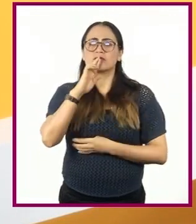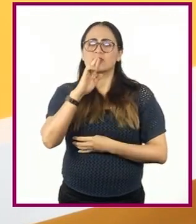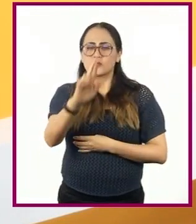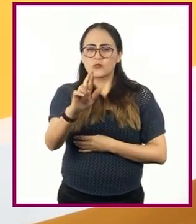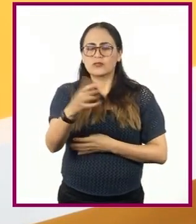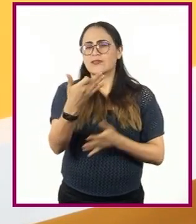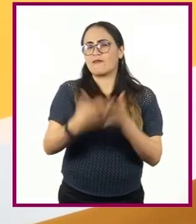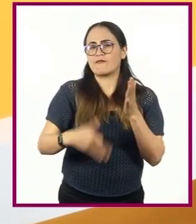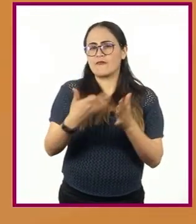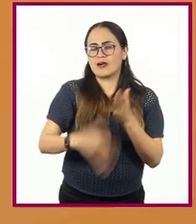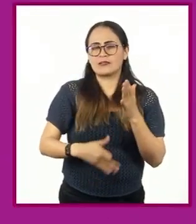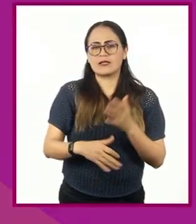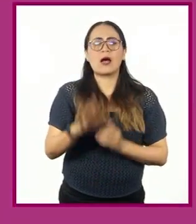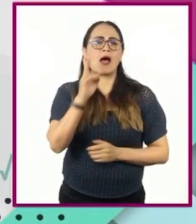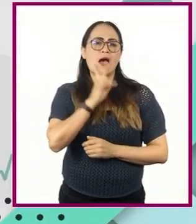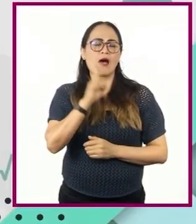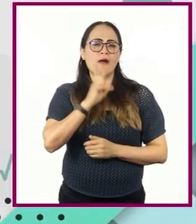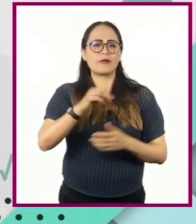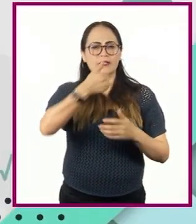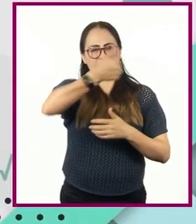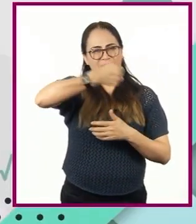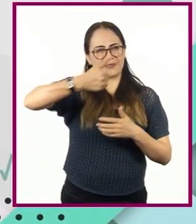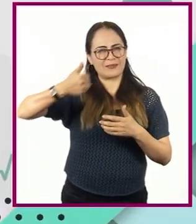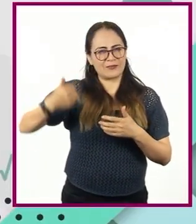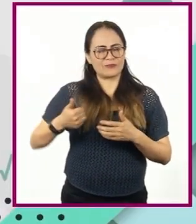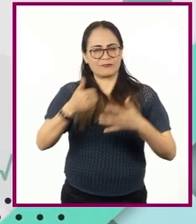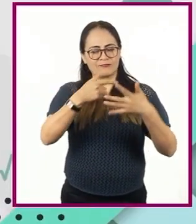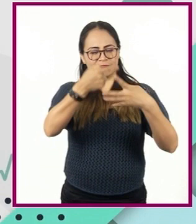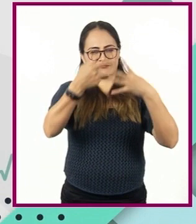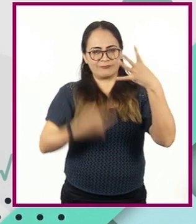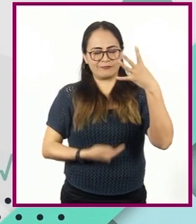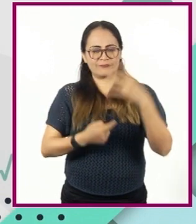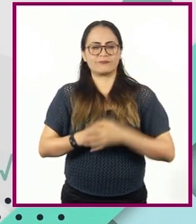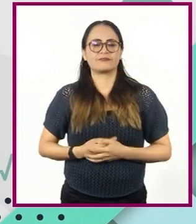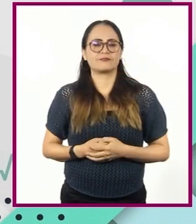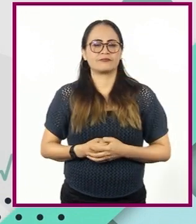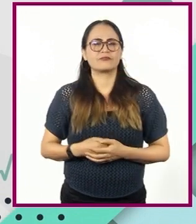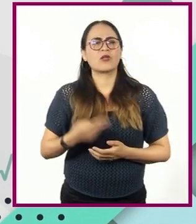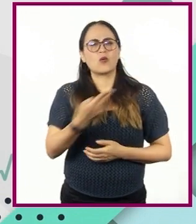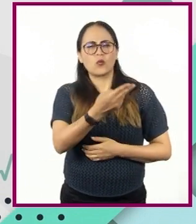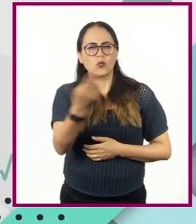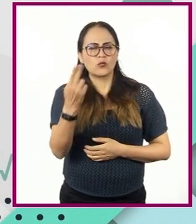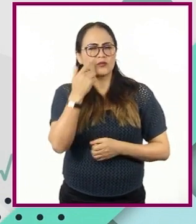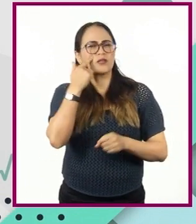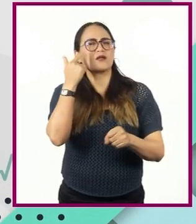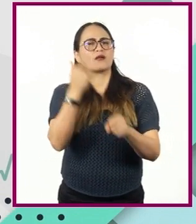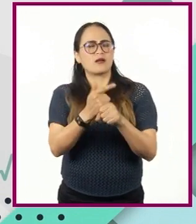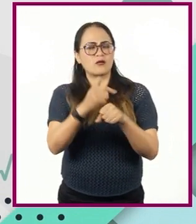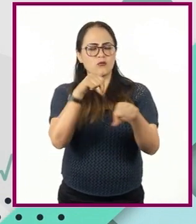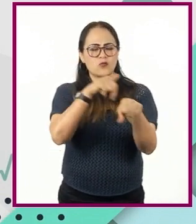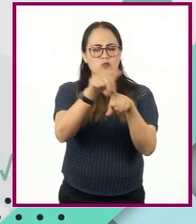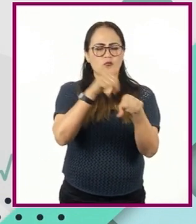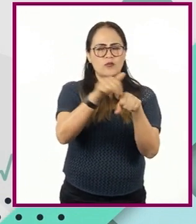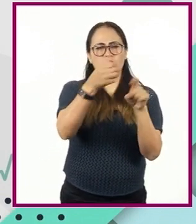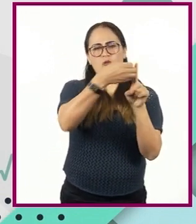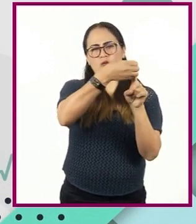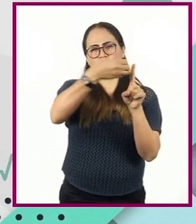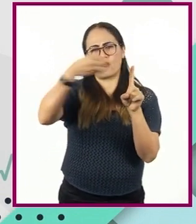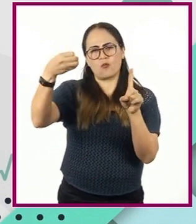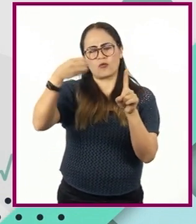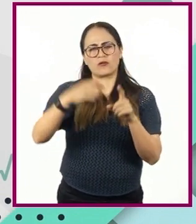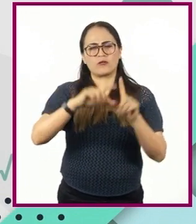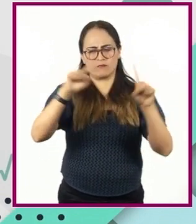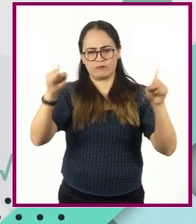falta. Resolvamos cada caso. Bien, ¿qué identifican al comparar las expresiones numéricas? Que